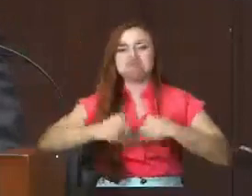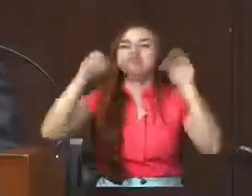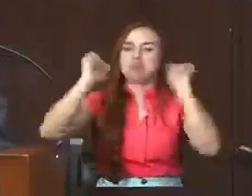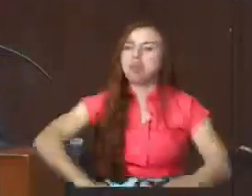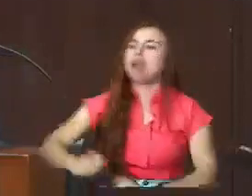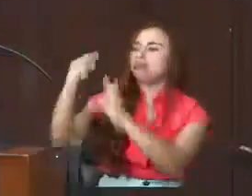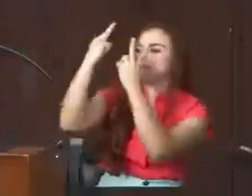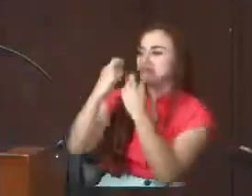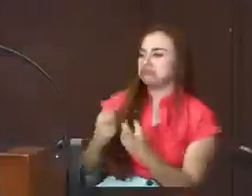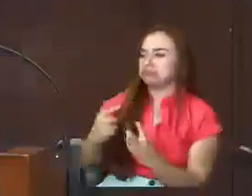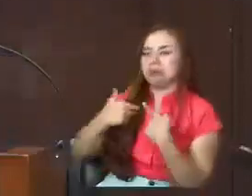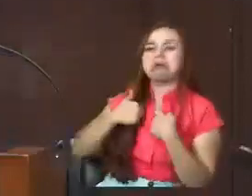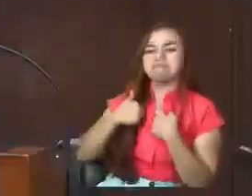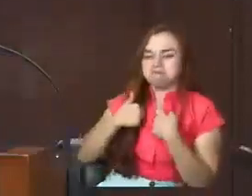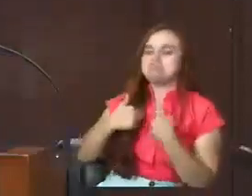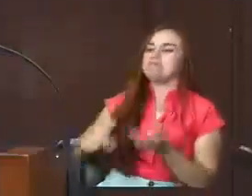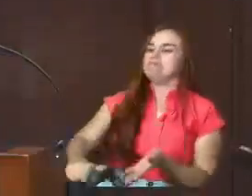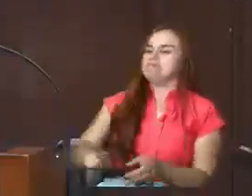narcotráfico.